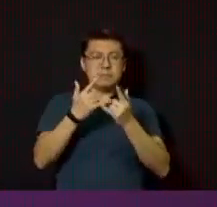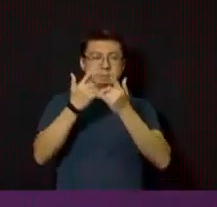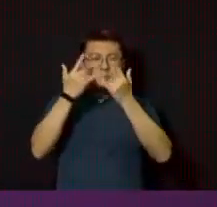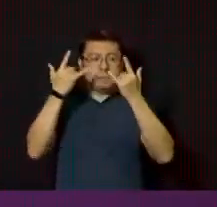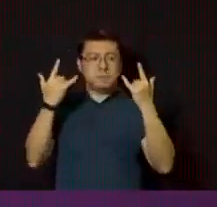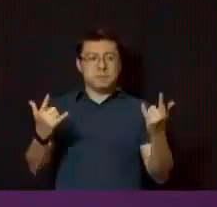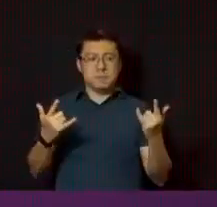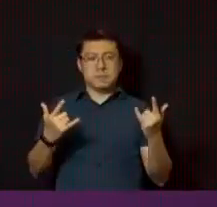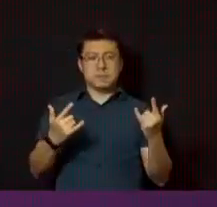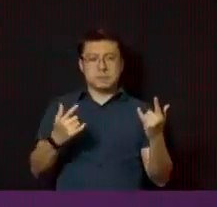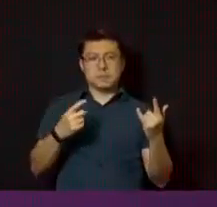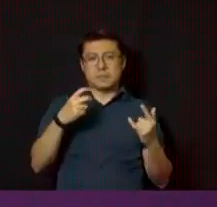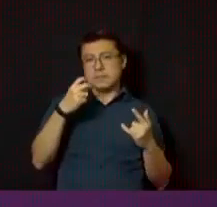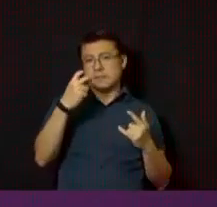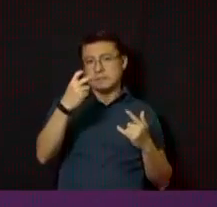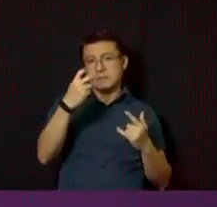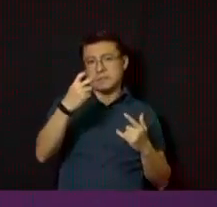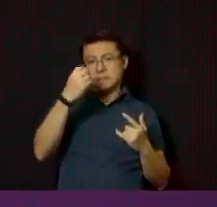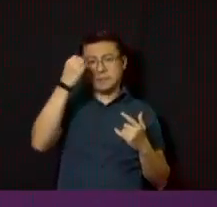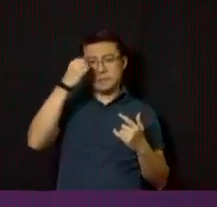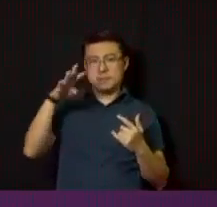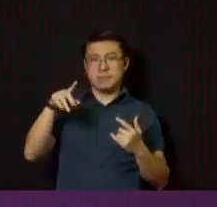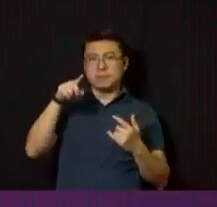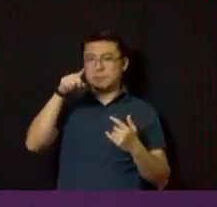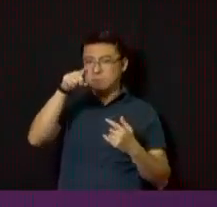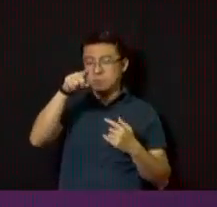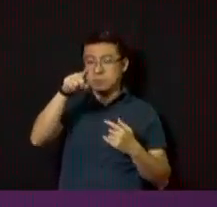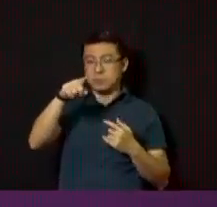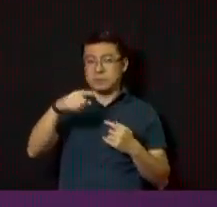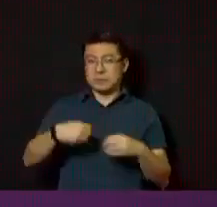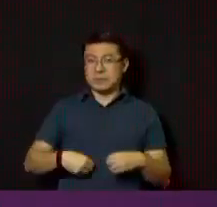en OmniLife es la materialización.